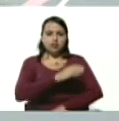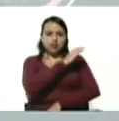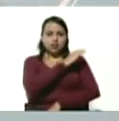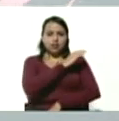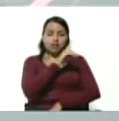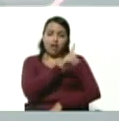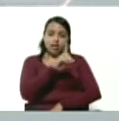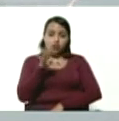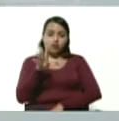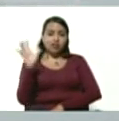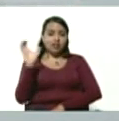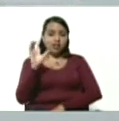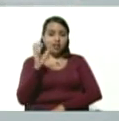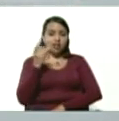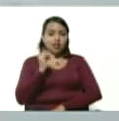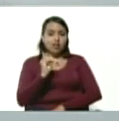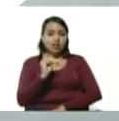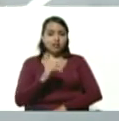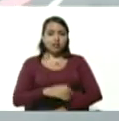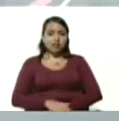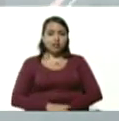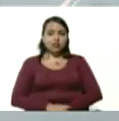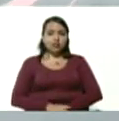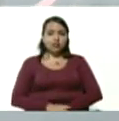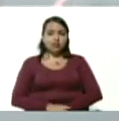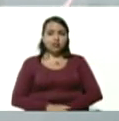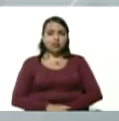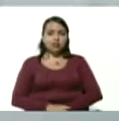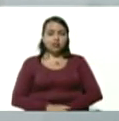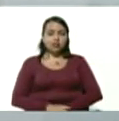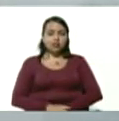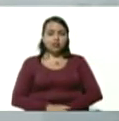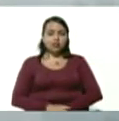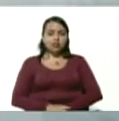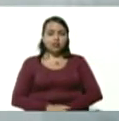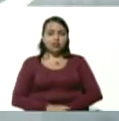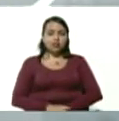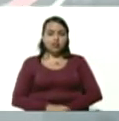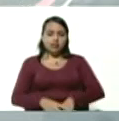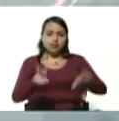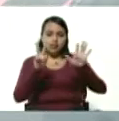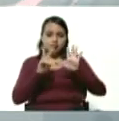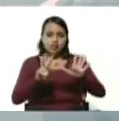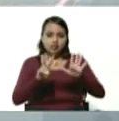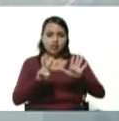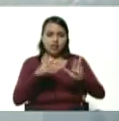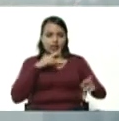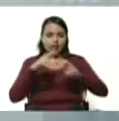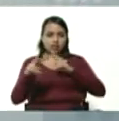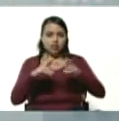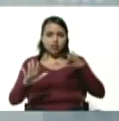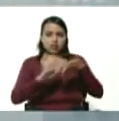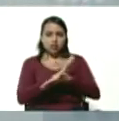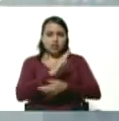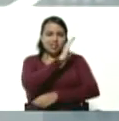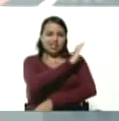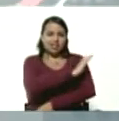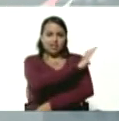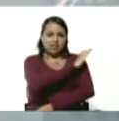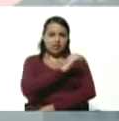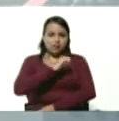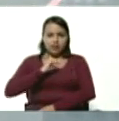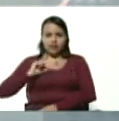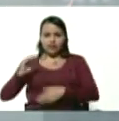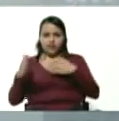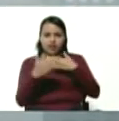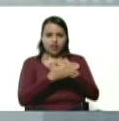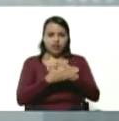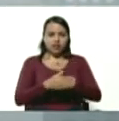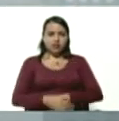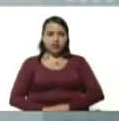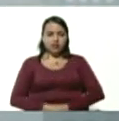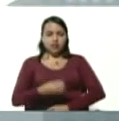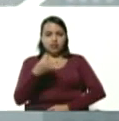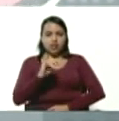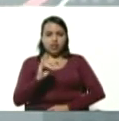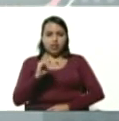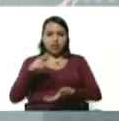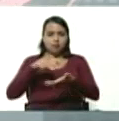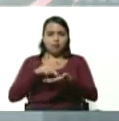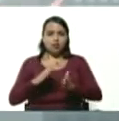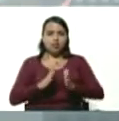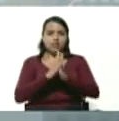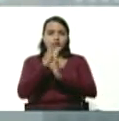San